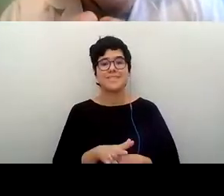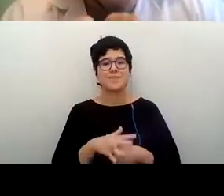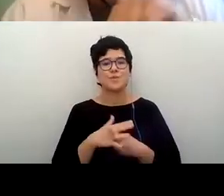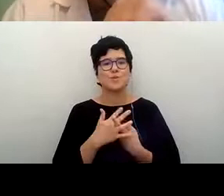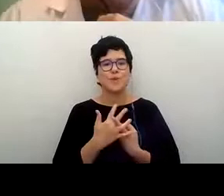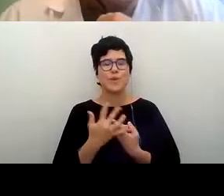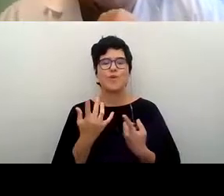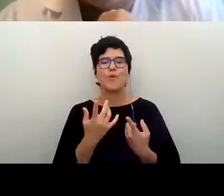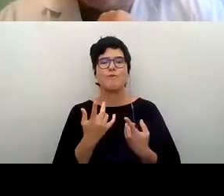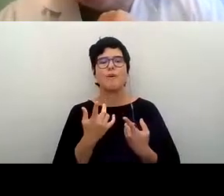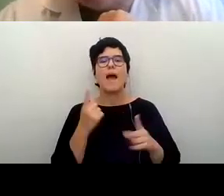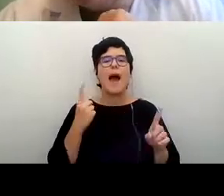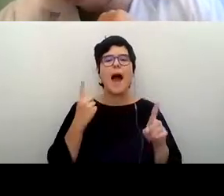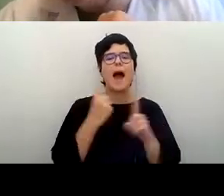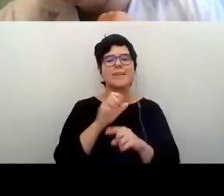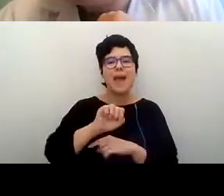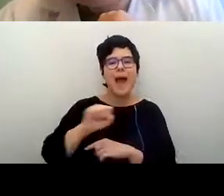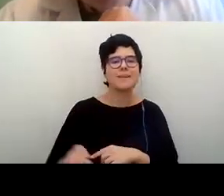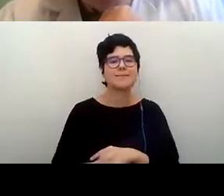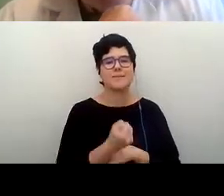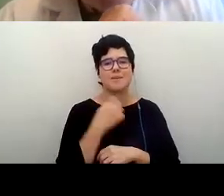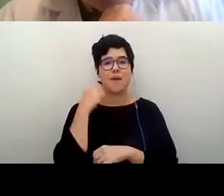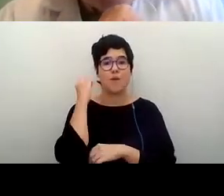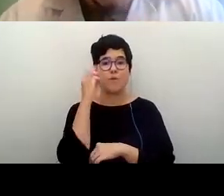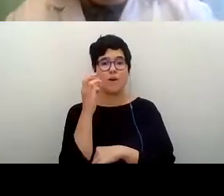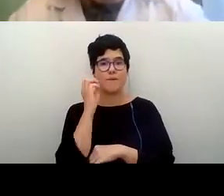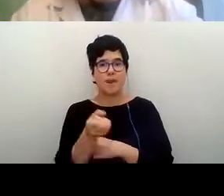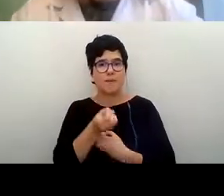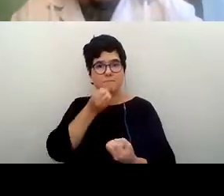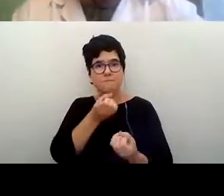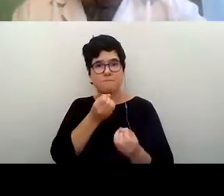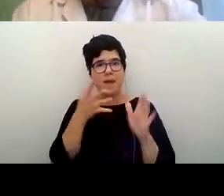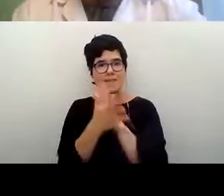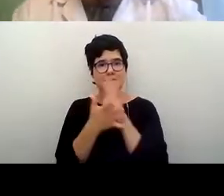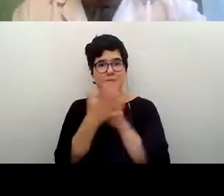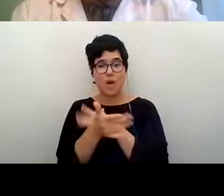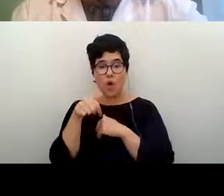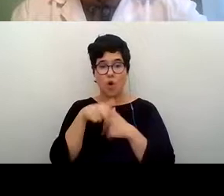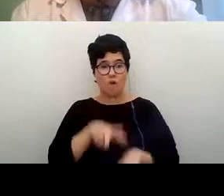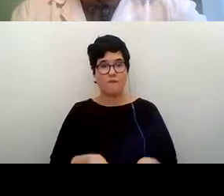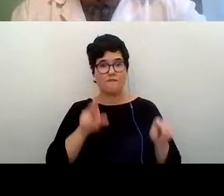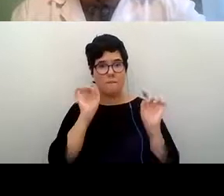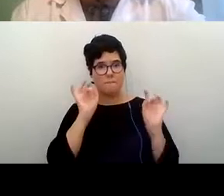hemos explicado en este webinar. Y creo que hoy hemos acabado pronto.